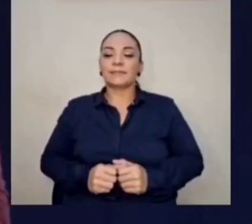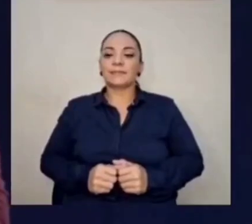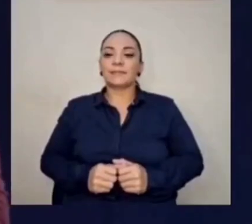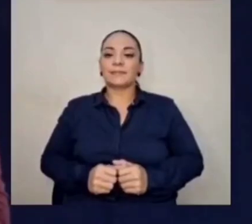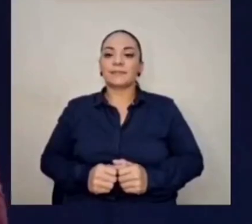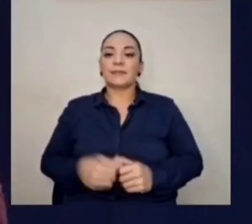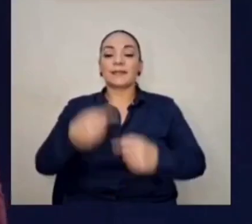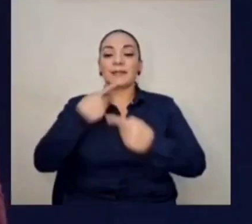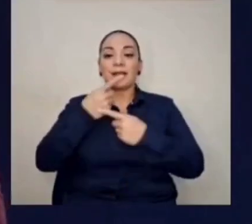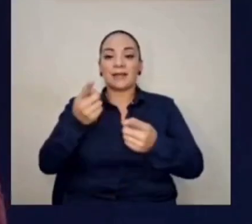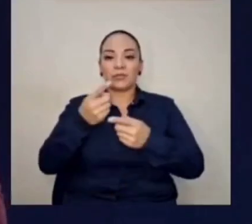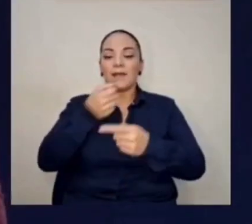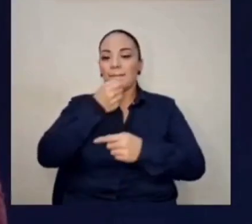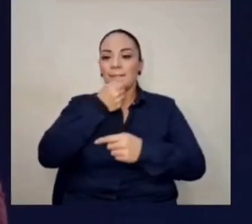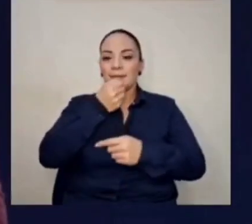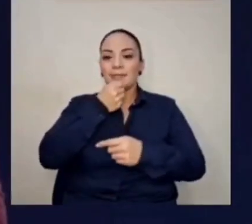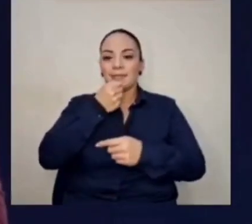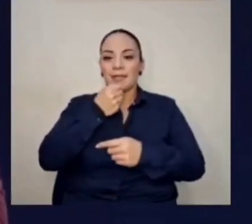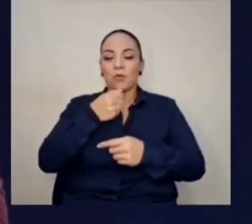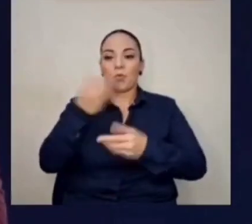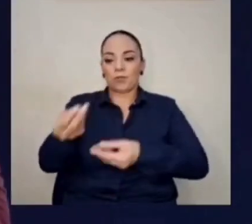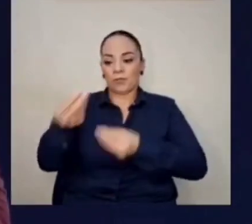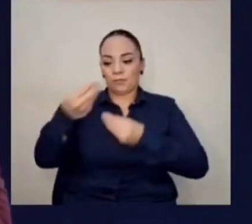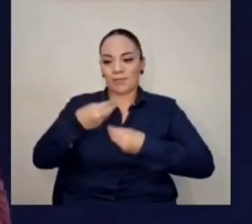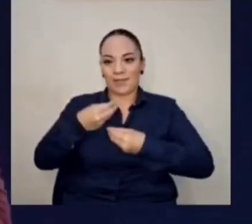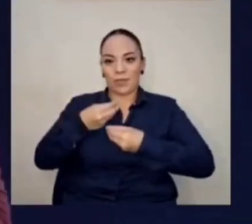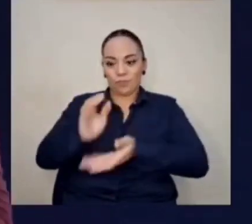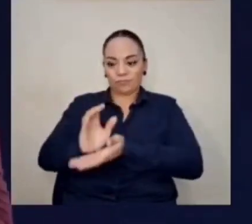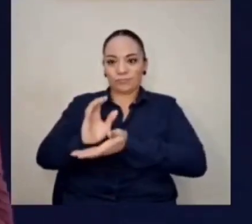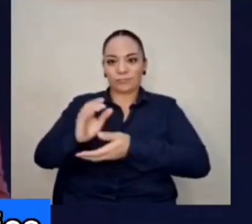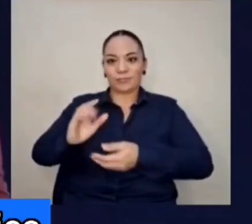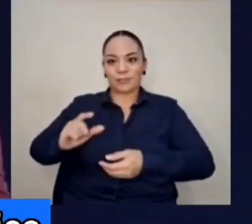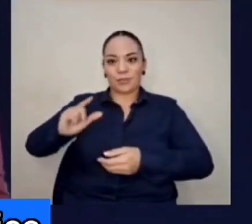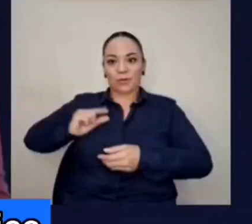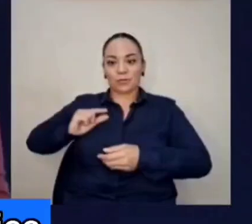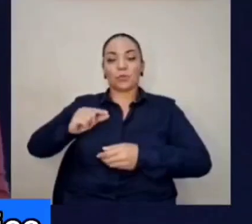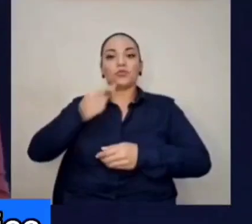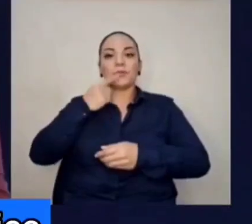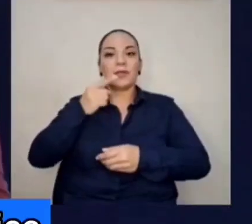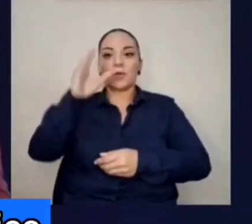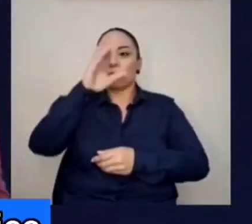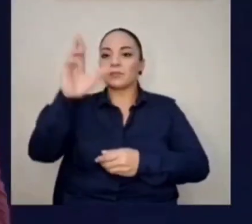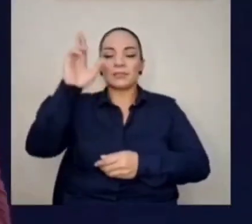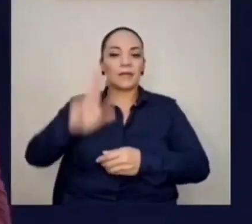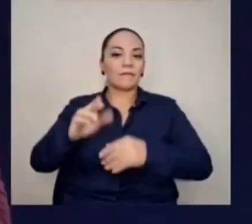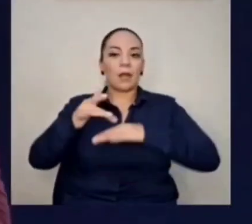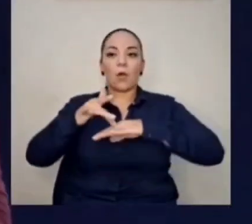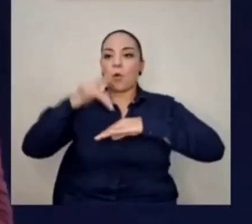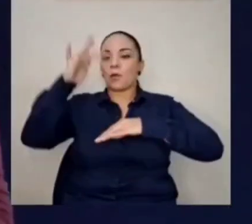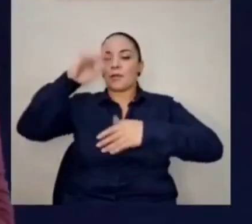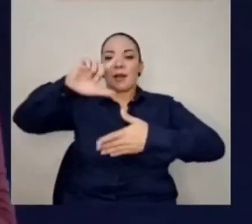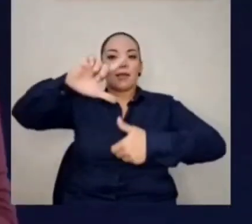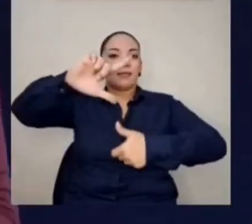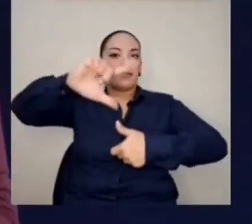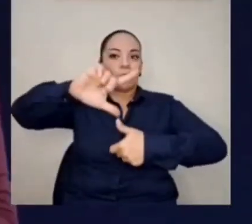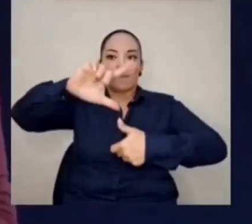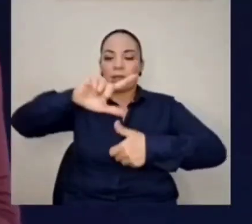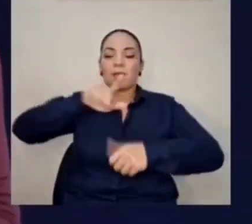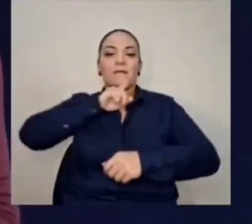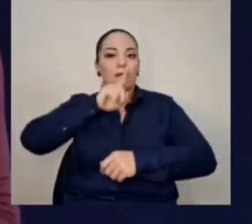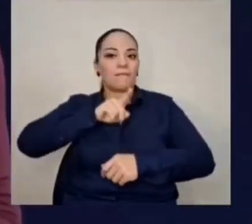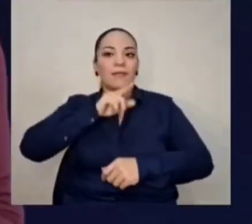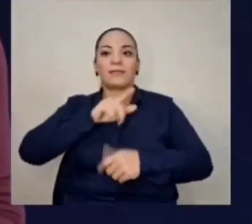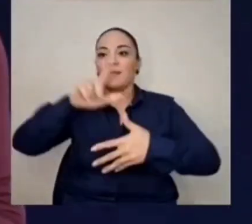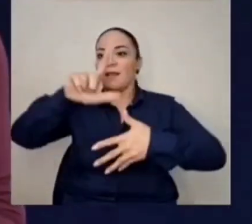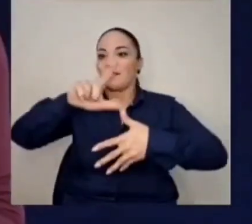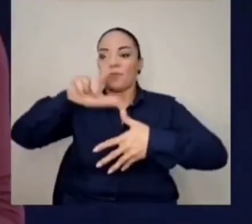declaraciones a la prensa que dimos en la condecoración. Ustedes tienen una joya, Costa Rica es una joya en Latinoamérica, realmente lo es, en todo